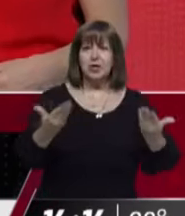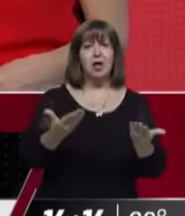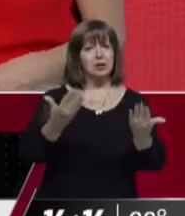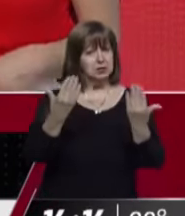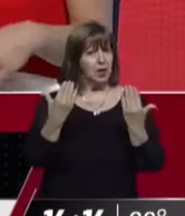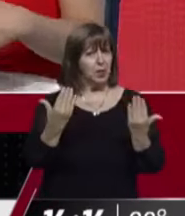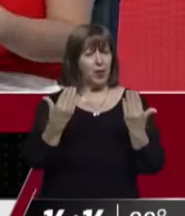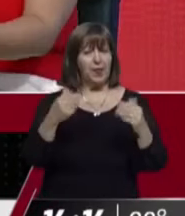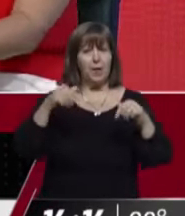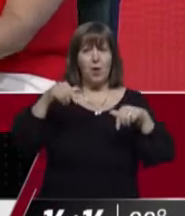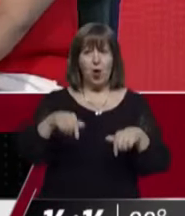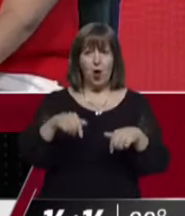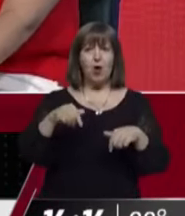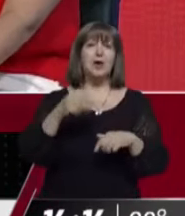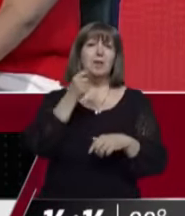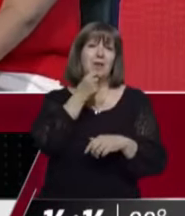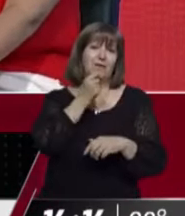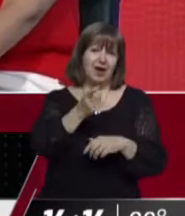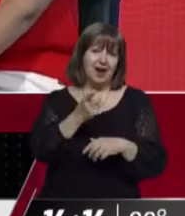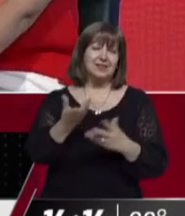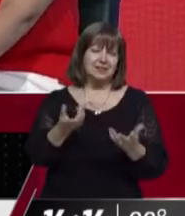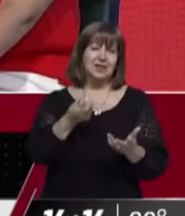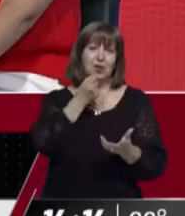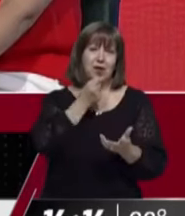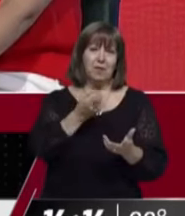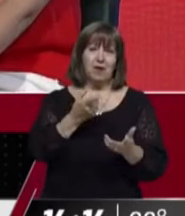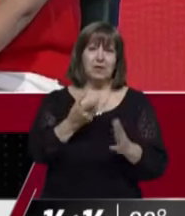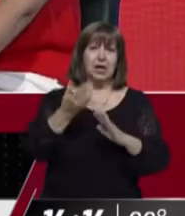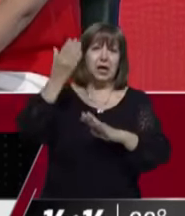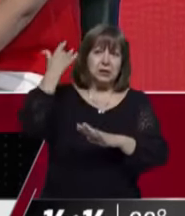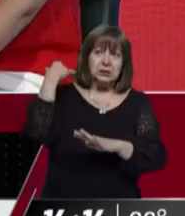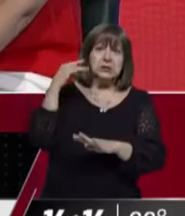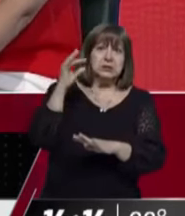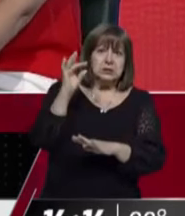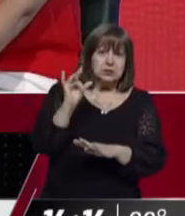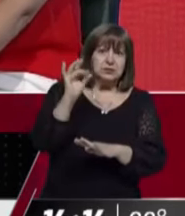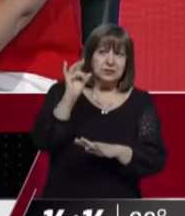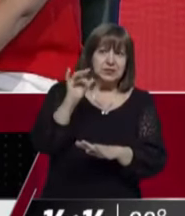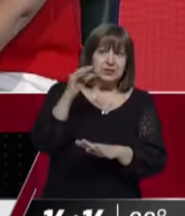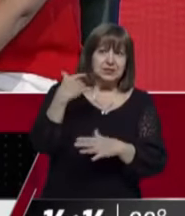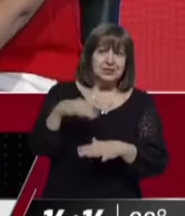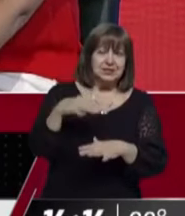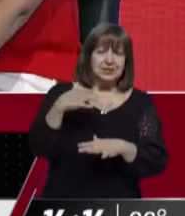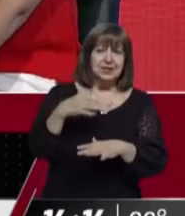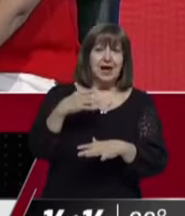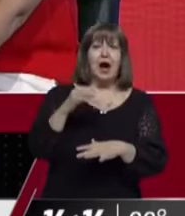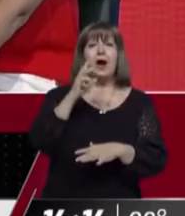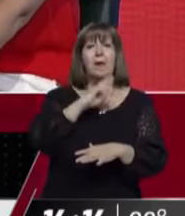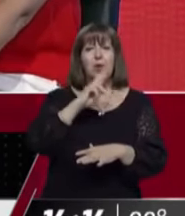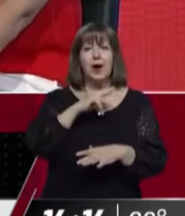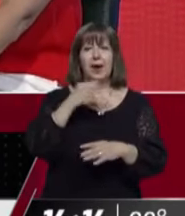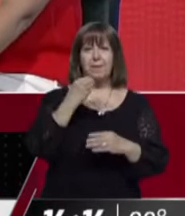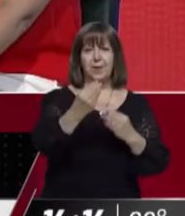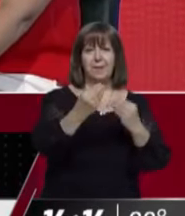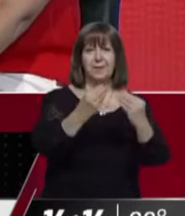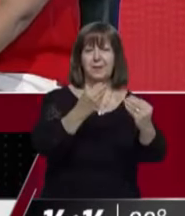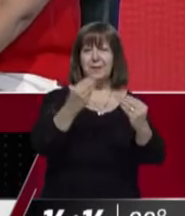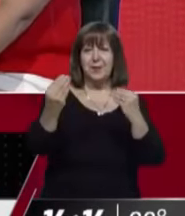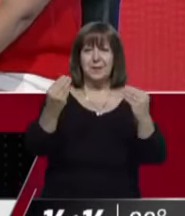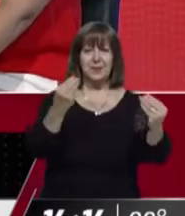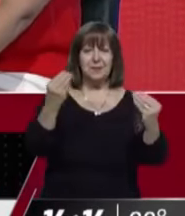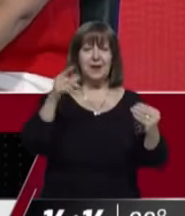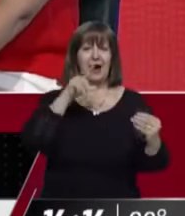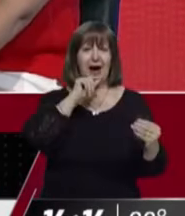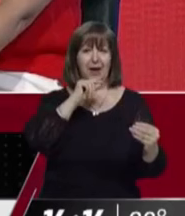no es tan difícil ni cuesta tanto como antes. Esto de que cada vez hay más mujeres y bueno, Y